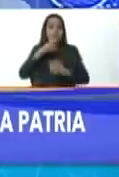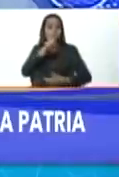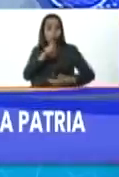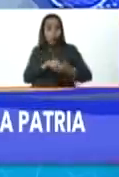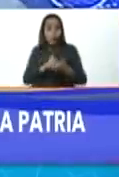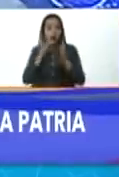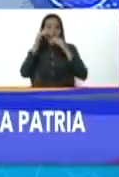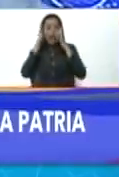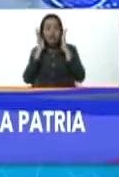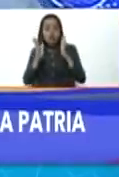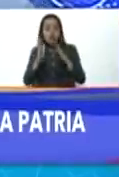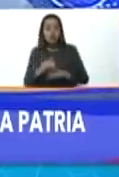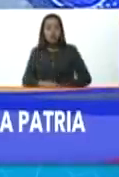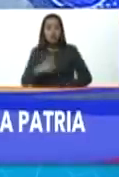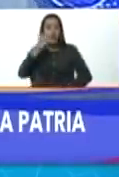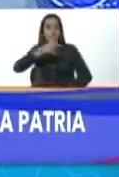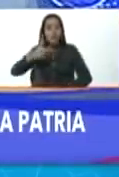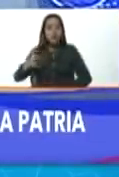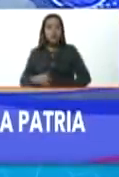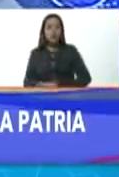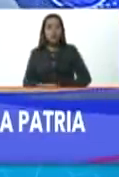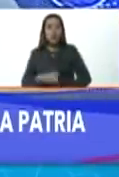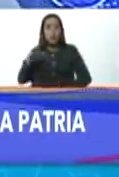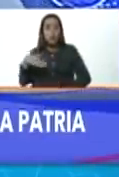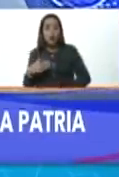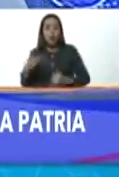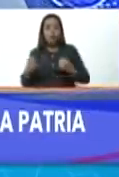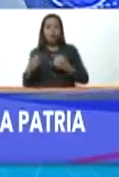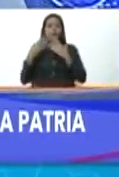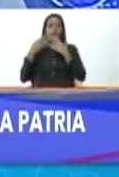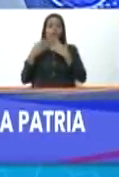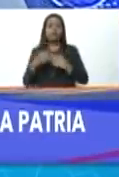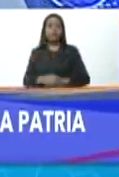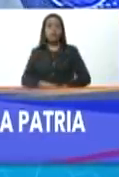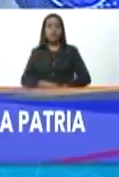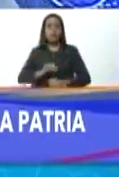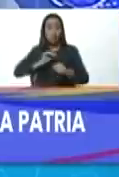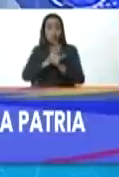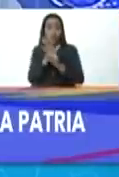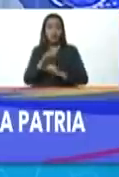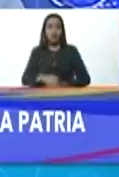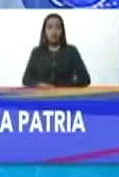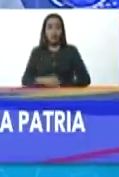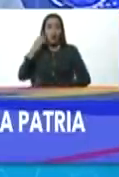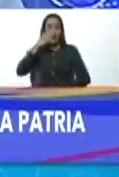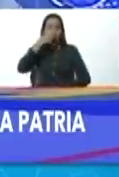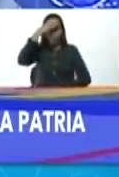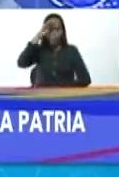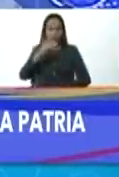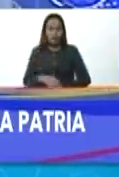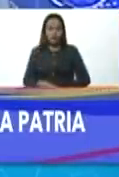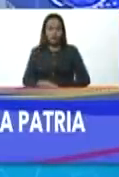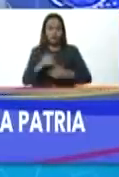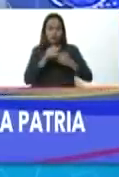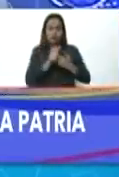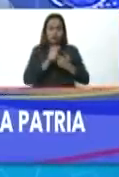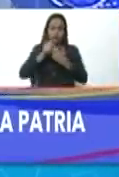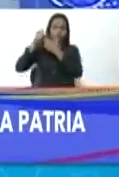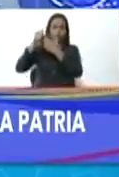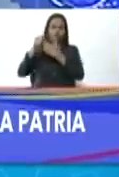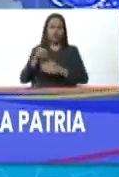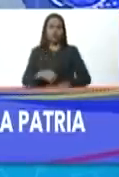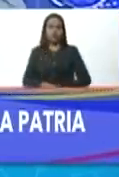para atender a las personas que sean afectadas. Cuba va a la cabeza, a la